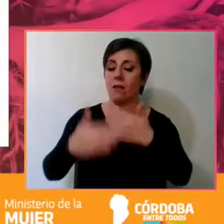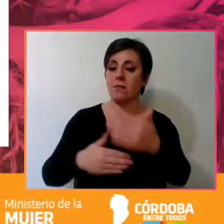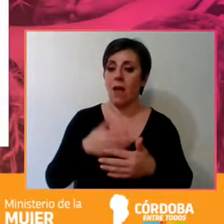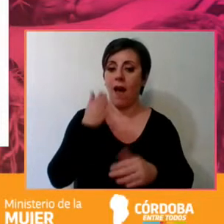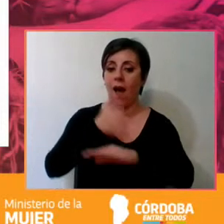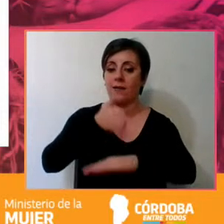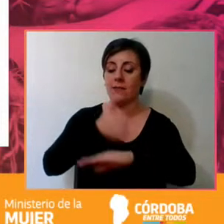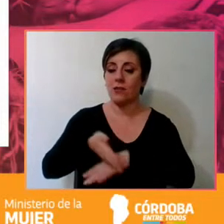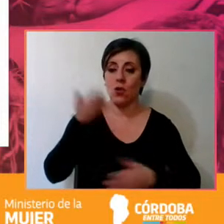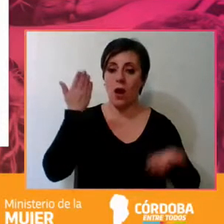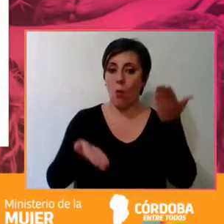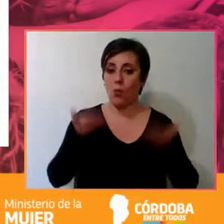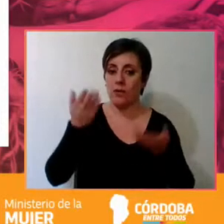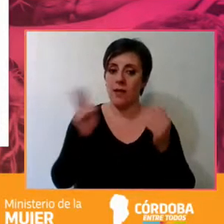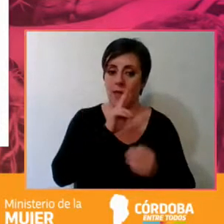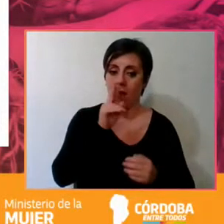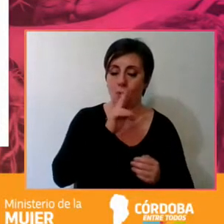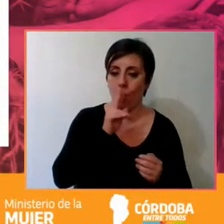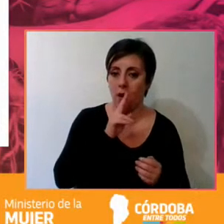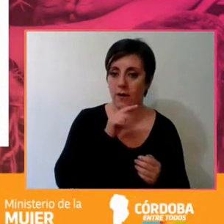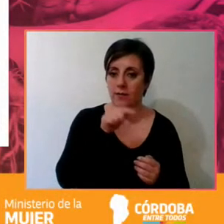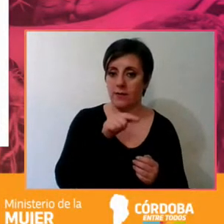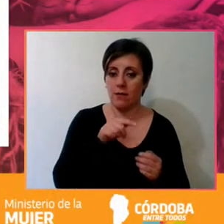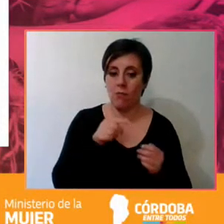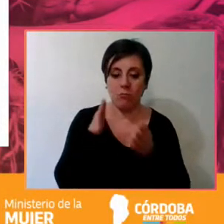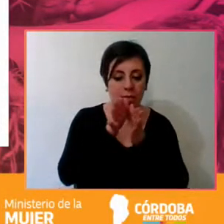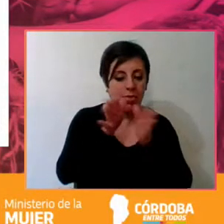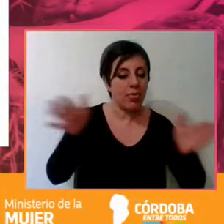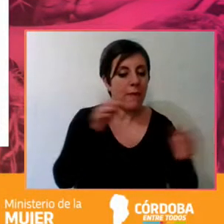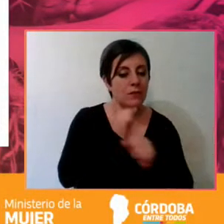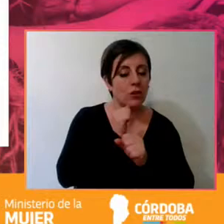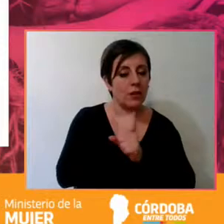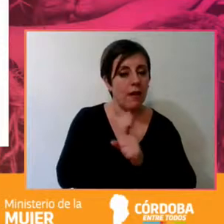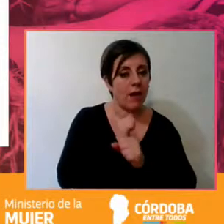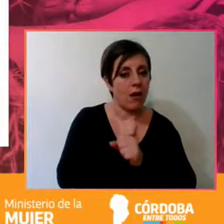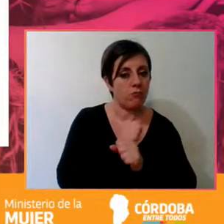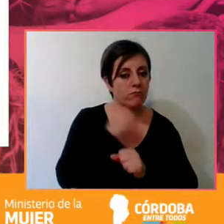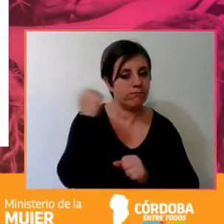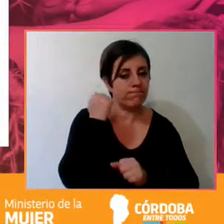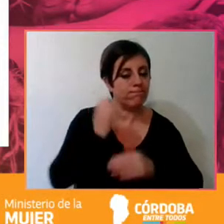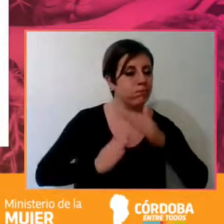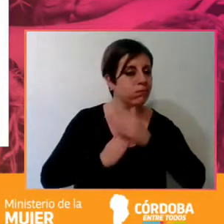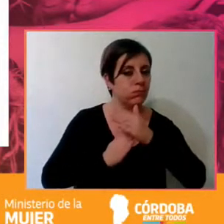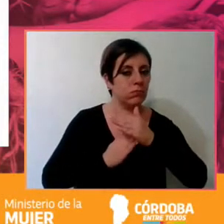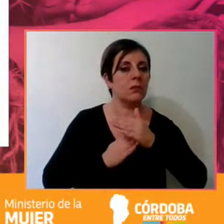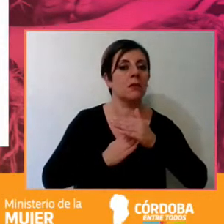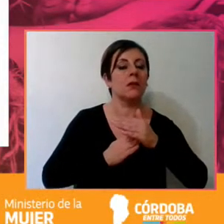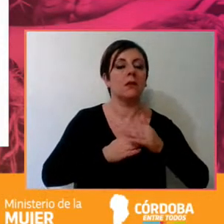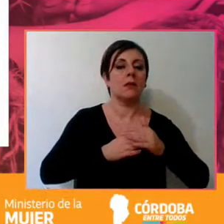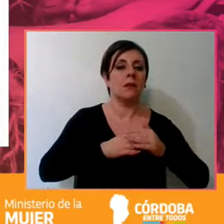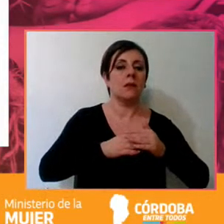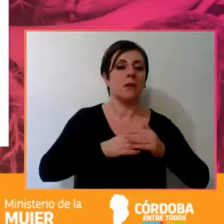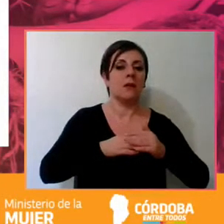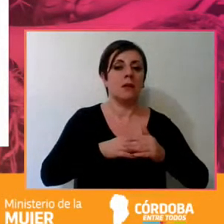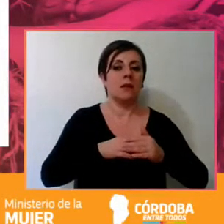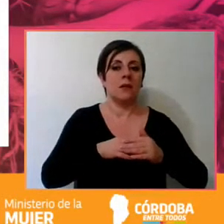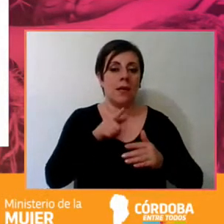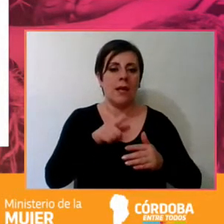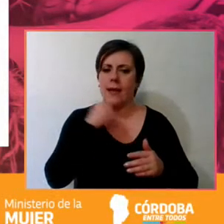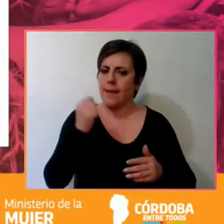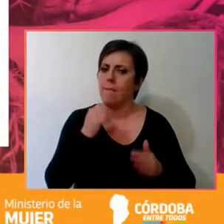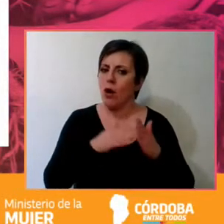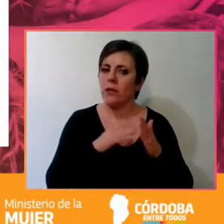la justicia de las mujeres. Entonces, esta es una dimensión de trabajo fundamental, donde por cierto es esencial, como